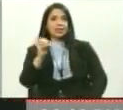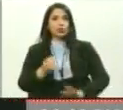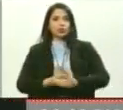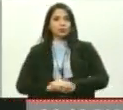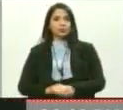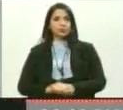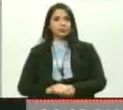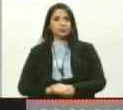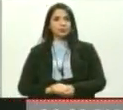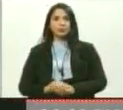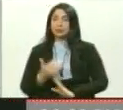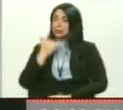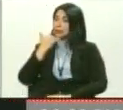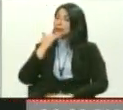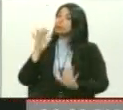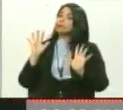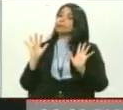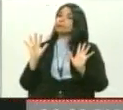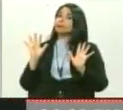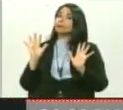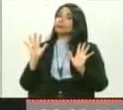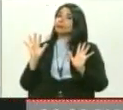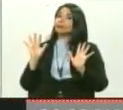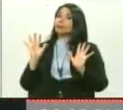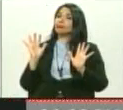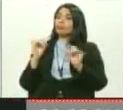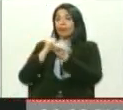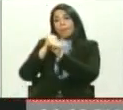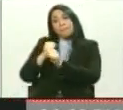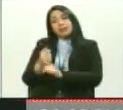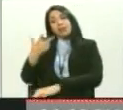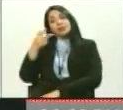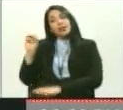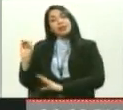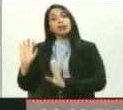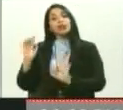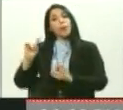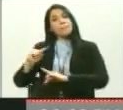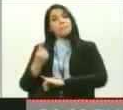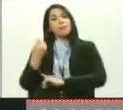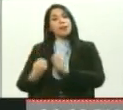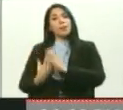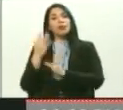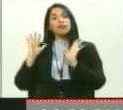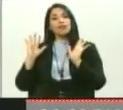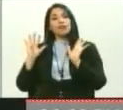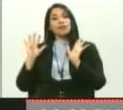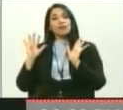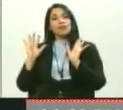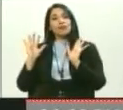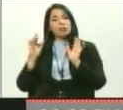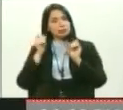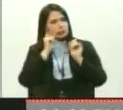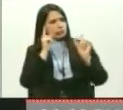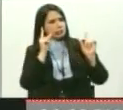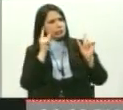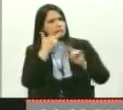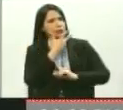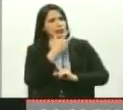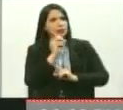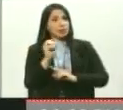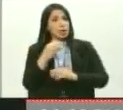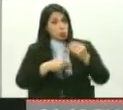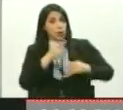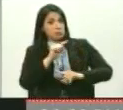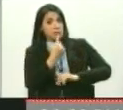300. Ya, ¿ah? ya casi esperando el 300, será el primero de mayo. Increíble, ¿verdad? El programa 300. Ah, ¿lo vas a